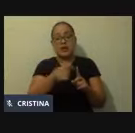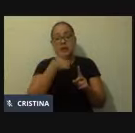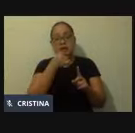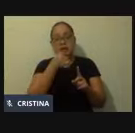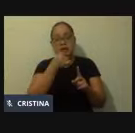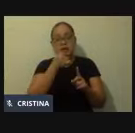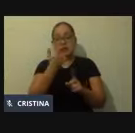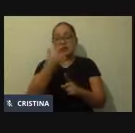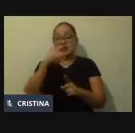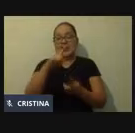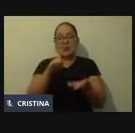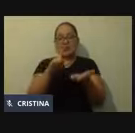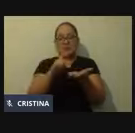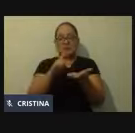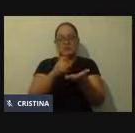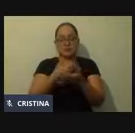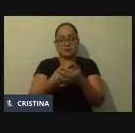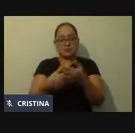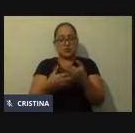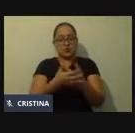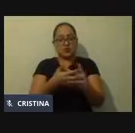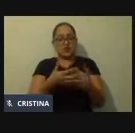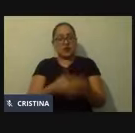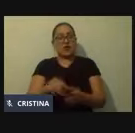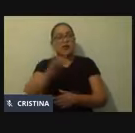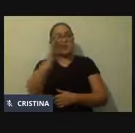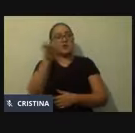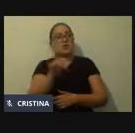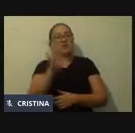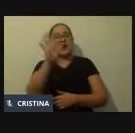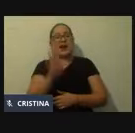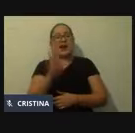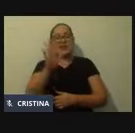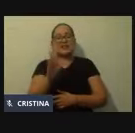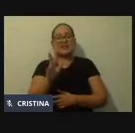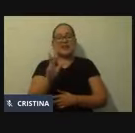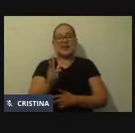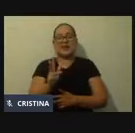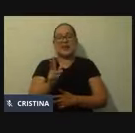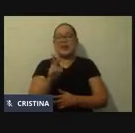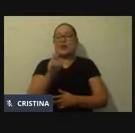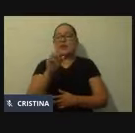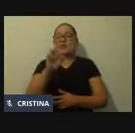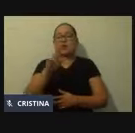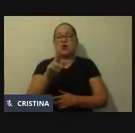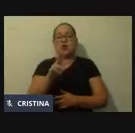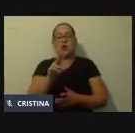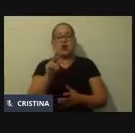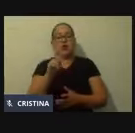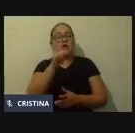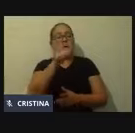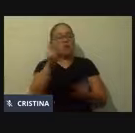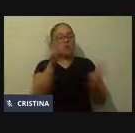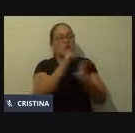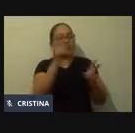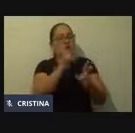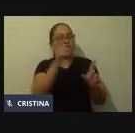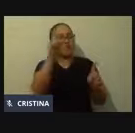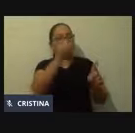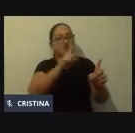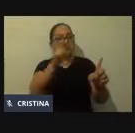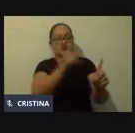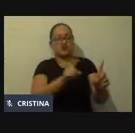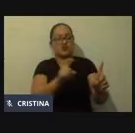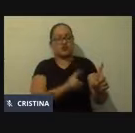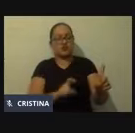ponen gel en las manos, tiene que sanitizarse todo completo, lo rocían por completo, después pasa una máquina que es un